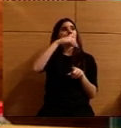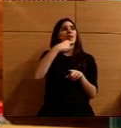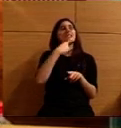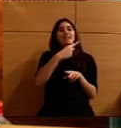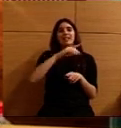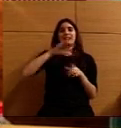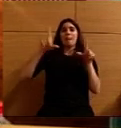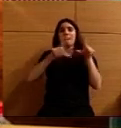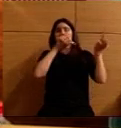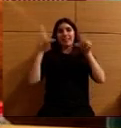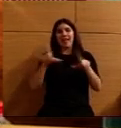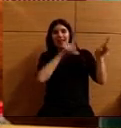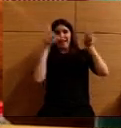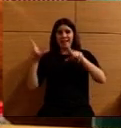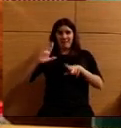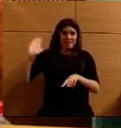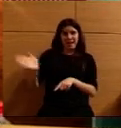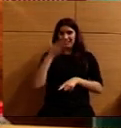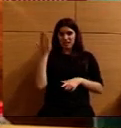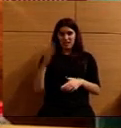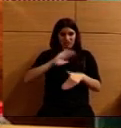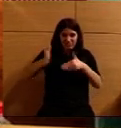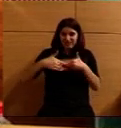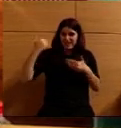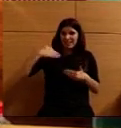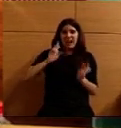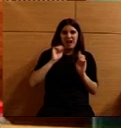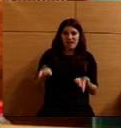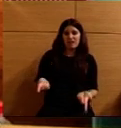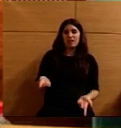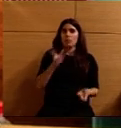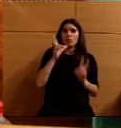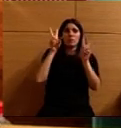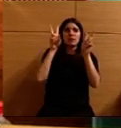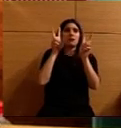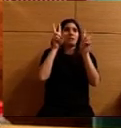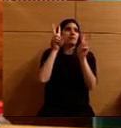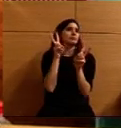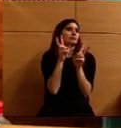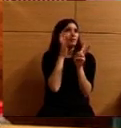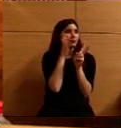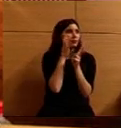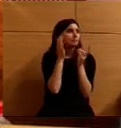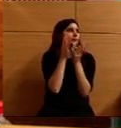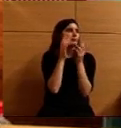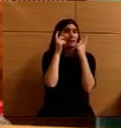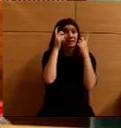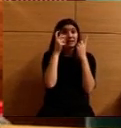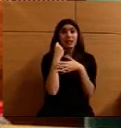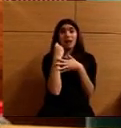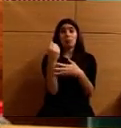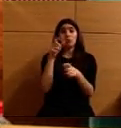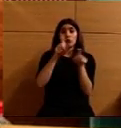corporación, e intentemos pues no generar de un tema, en fin, que es por intentar ayudar